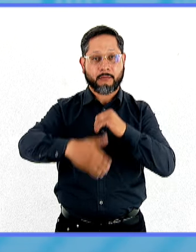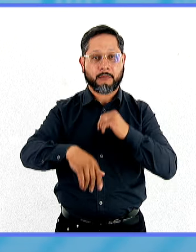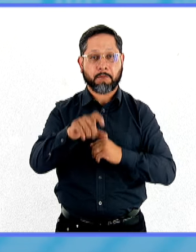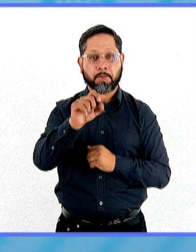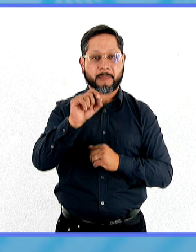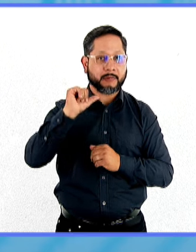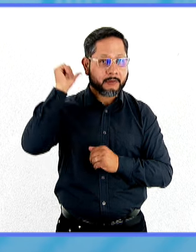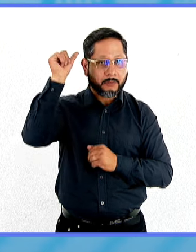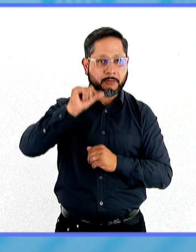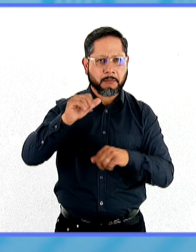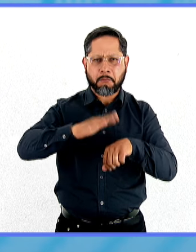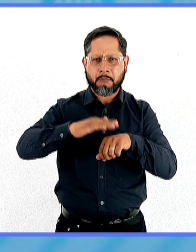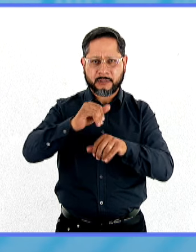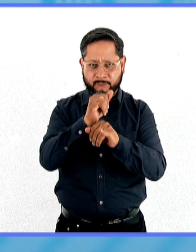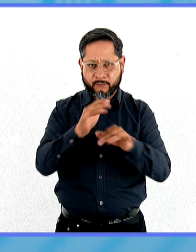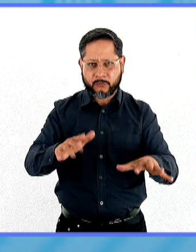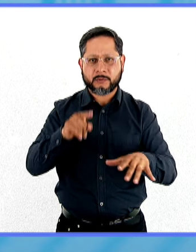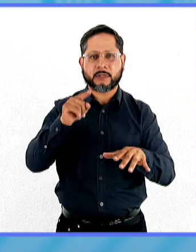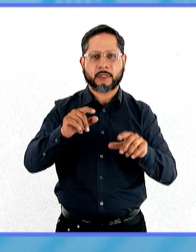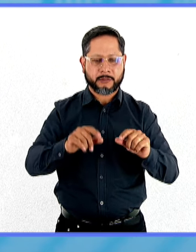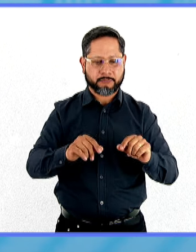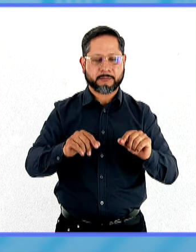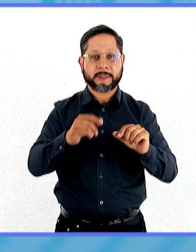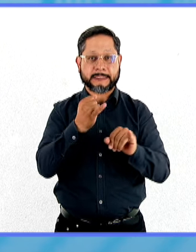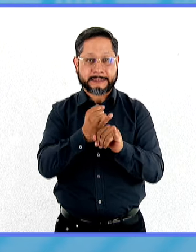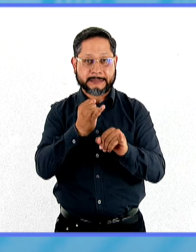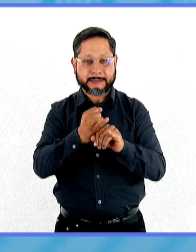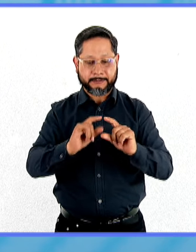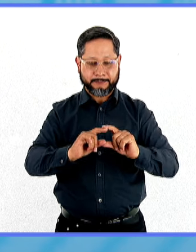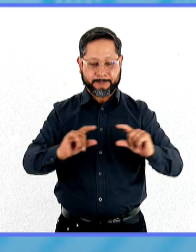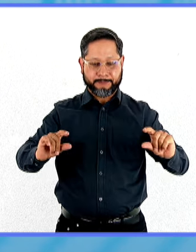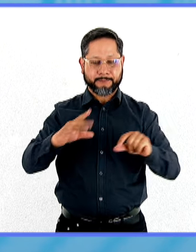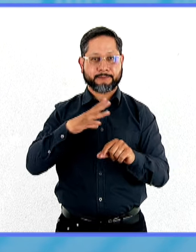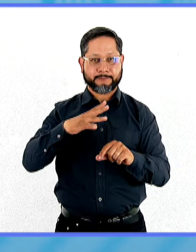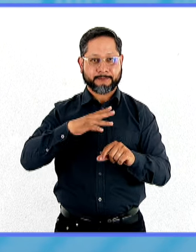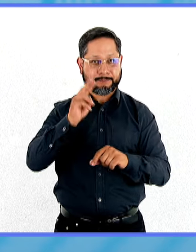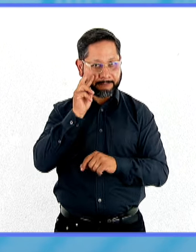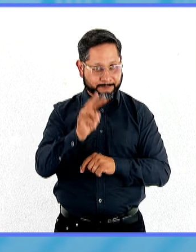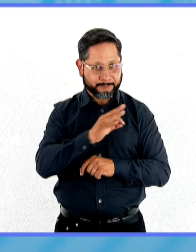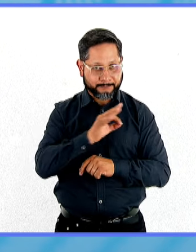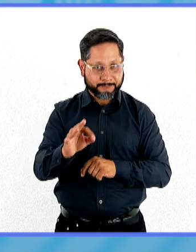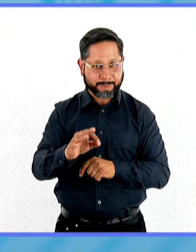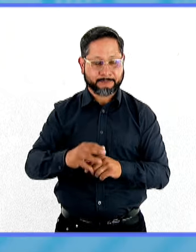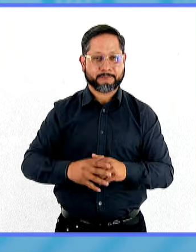detalles en las redes de teatro UNAM y también en la página que aparece en nuestra